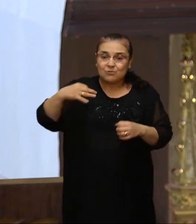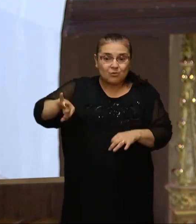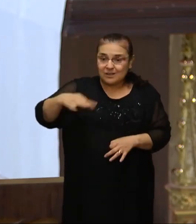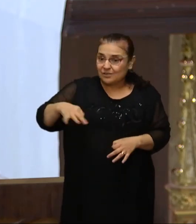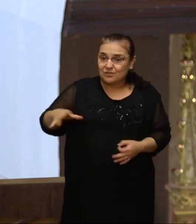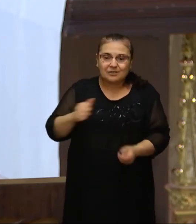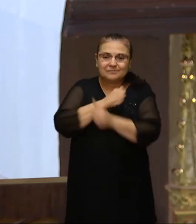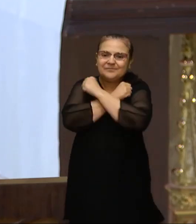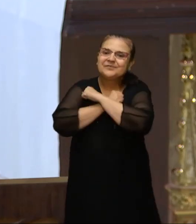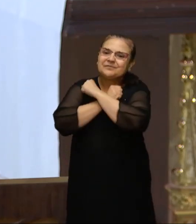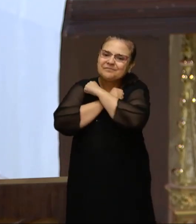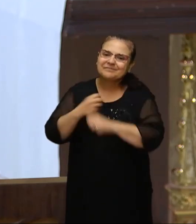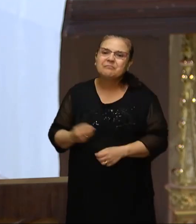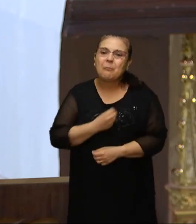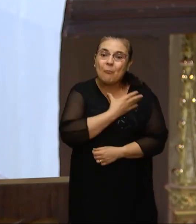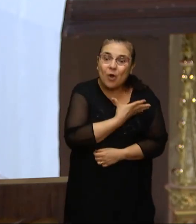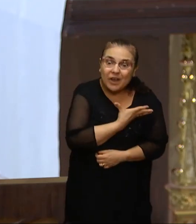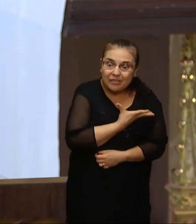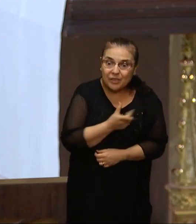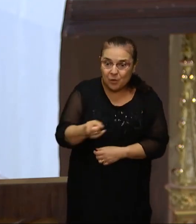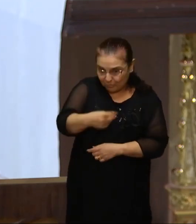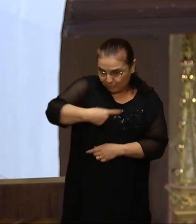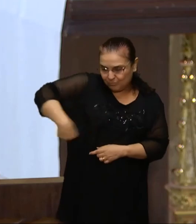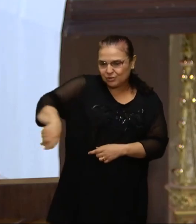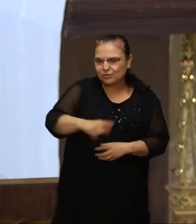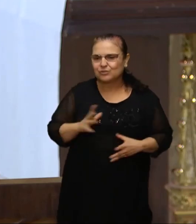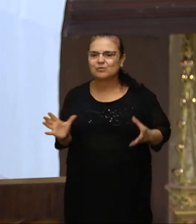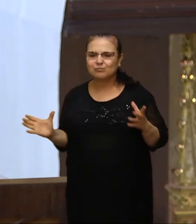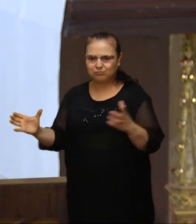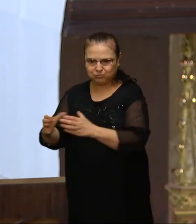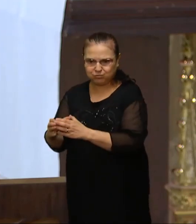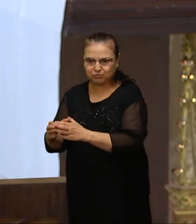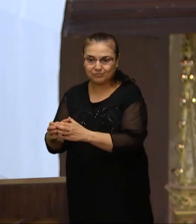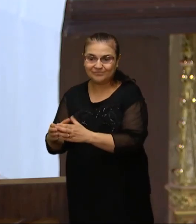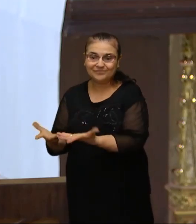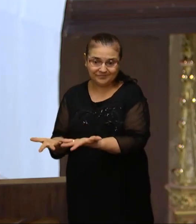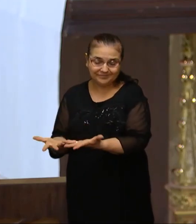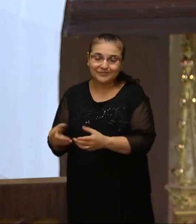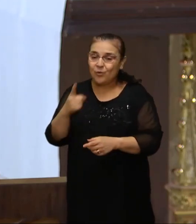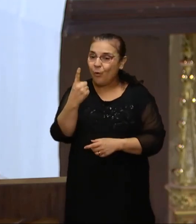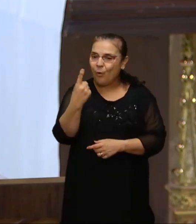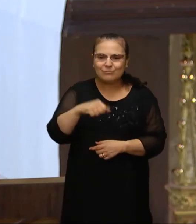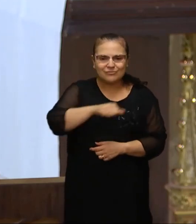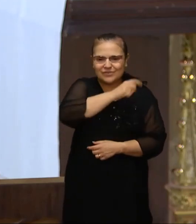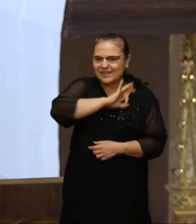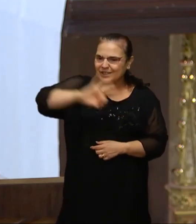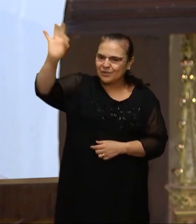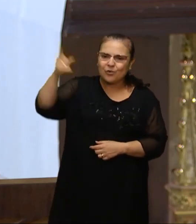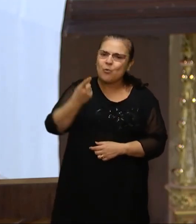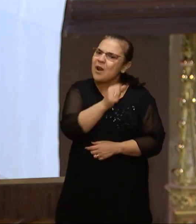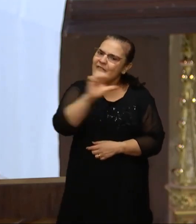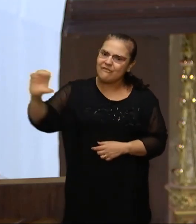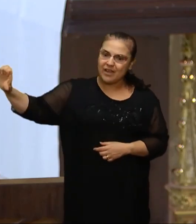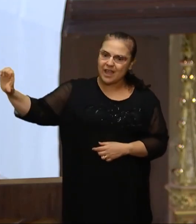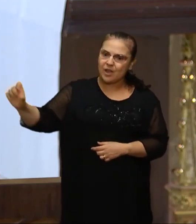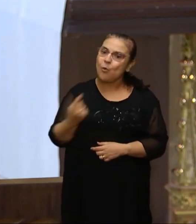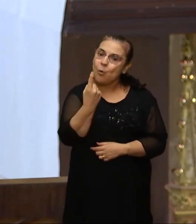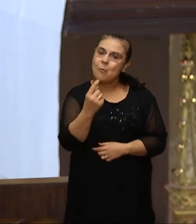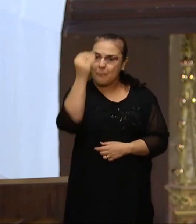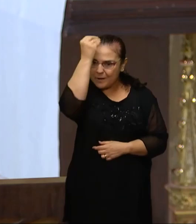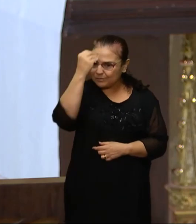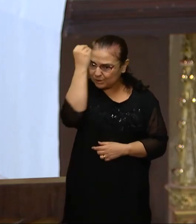es la esperanza de la vocación a la que habéis sido convocados un señor una fe un